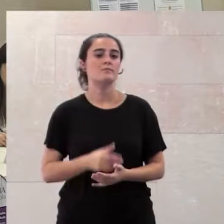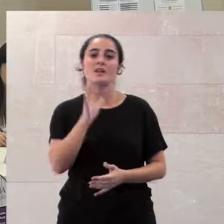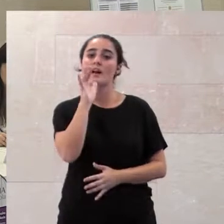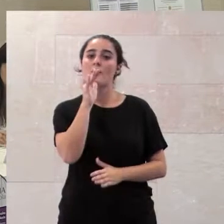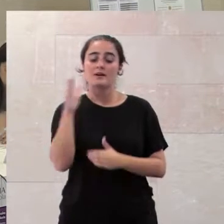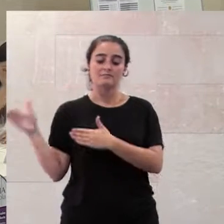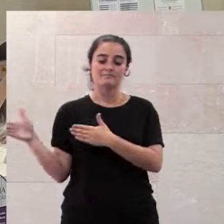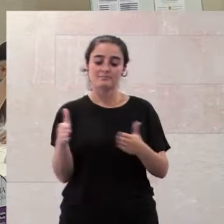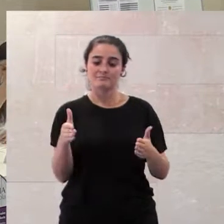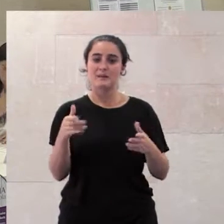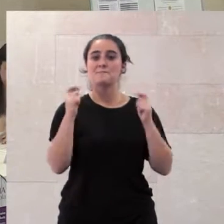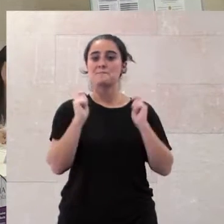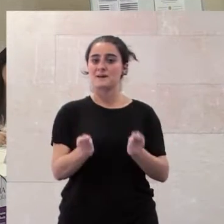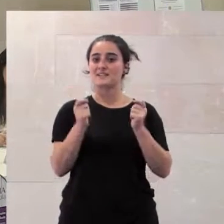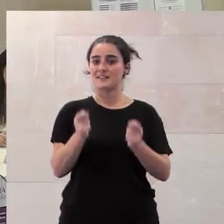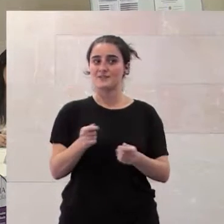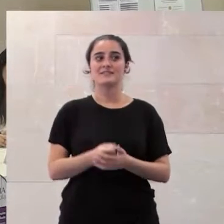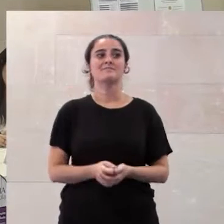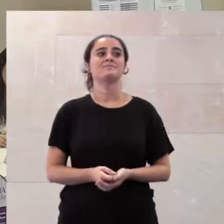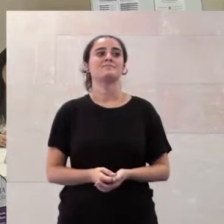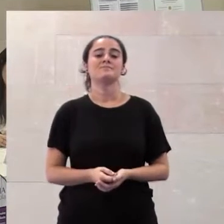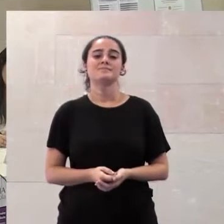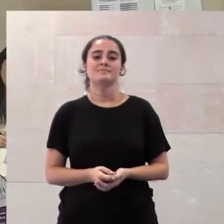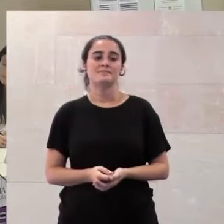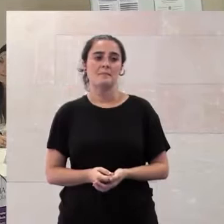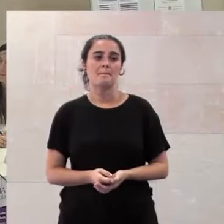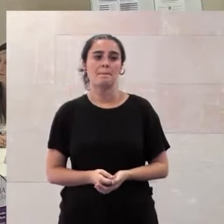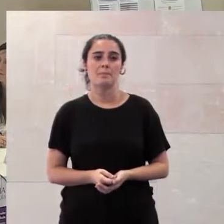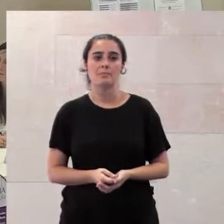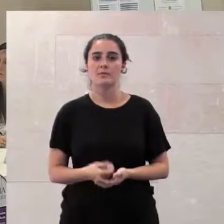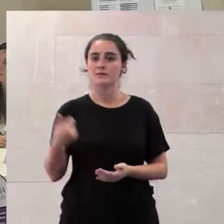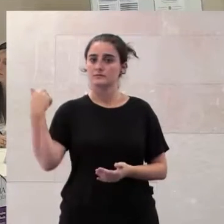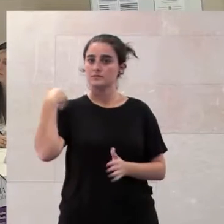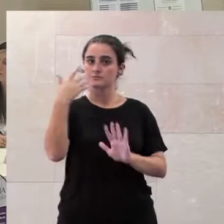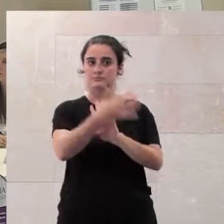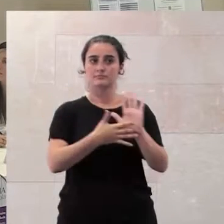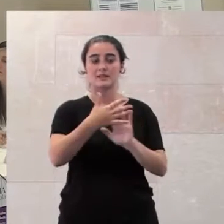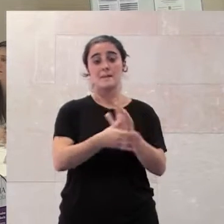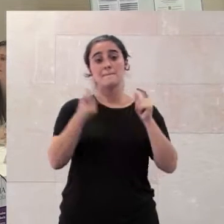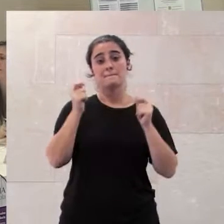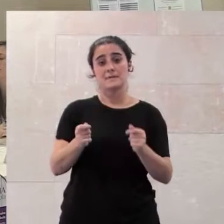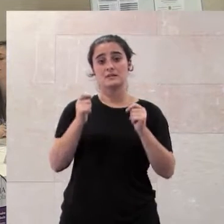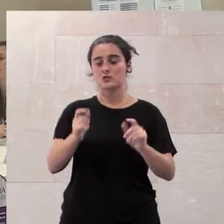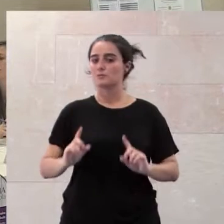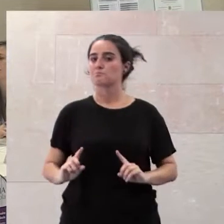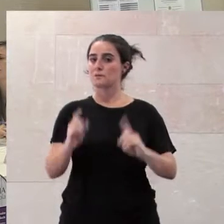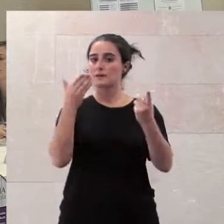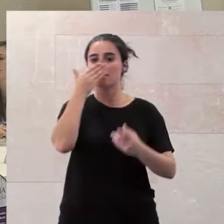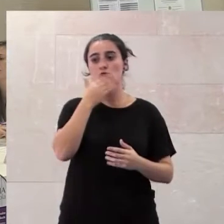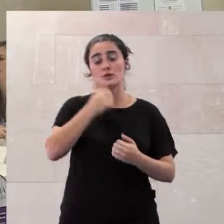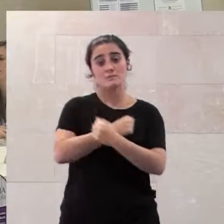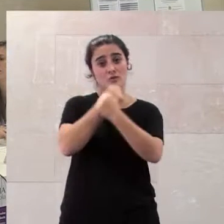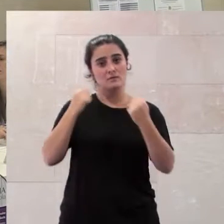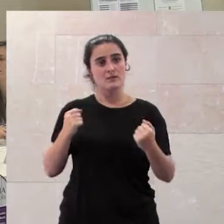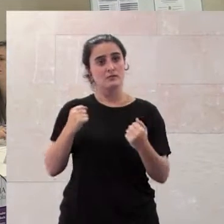Basauri. ¿Dónde nos situamos desde Basauri? Bueno, como comentábamos, Basauri fue la primera escuela de empoderamiento. Tampoco